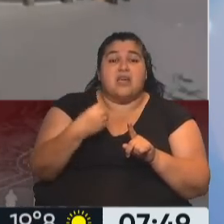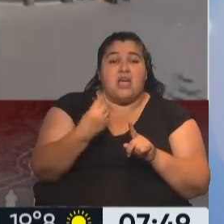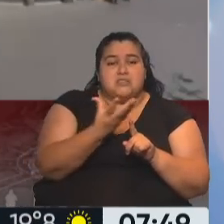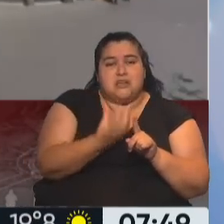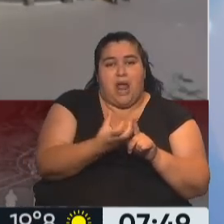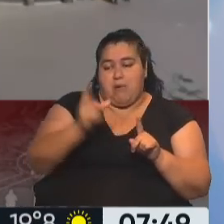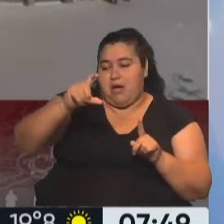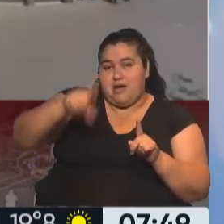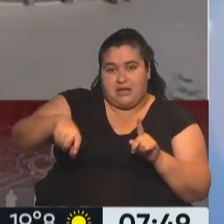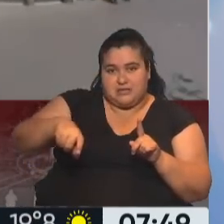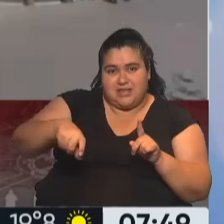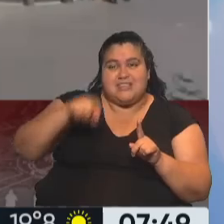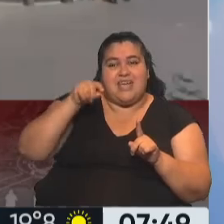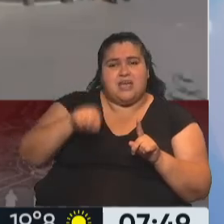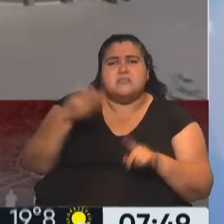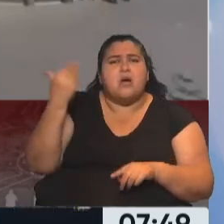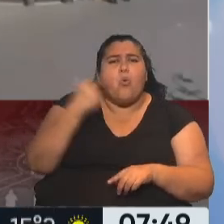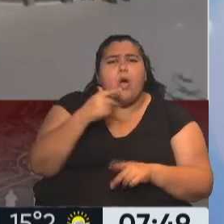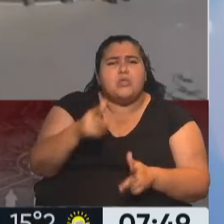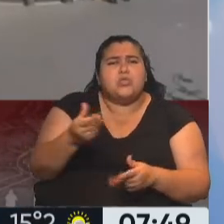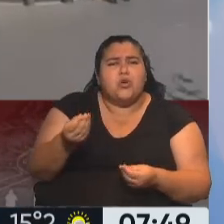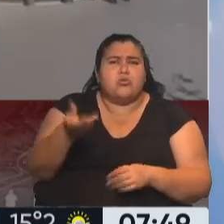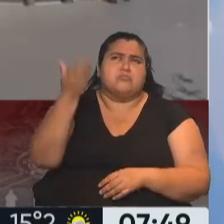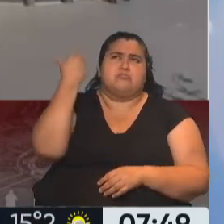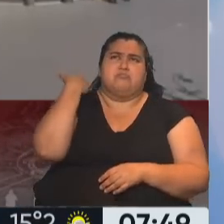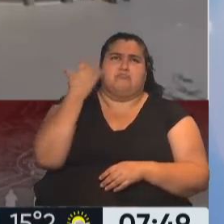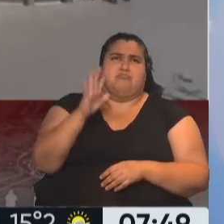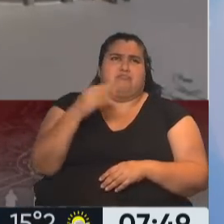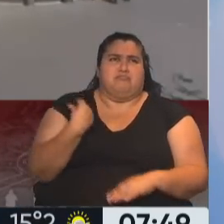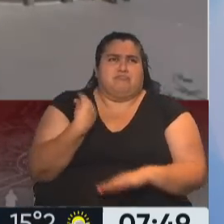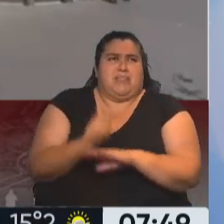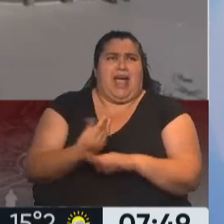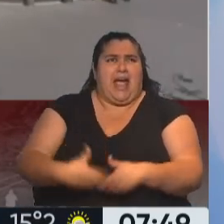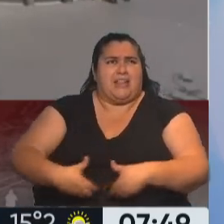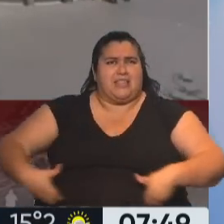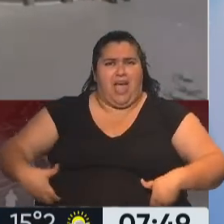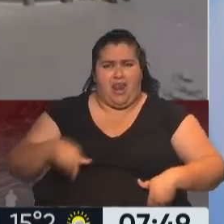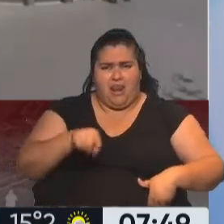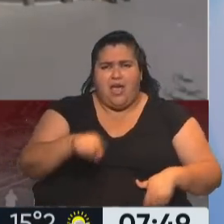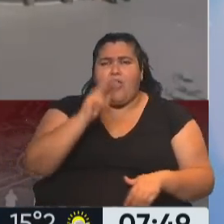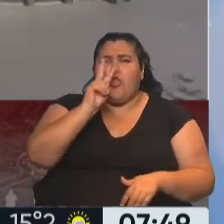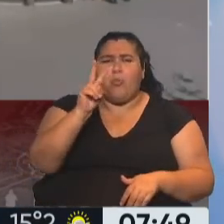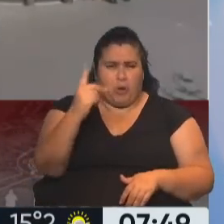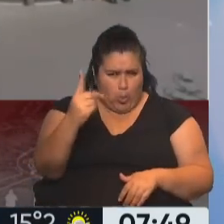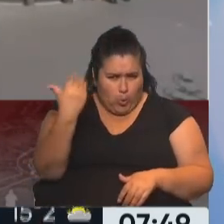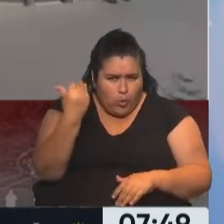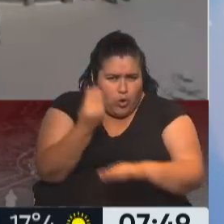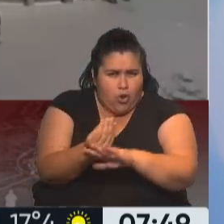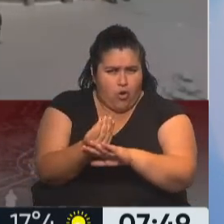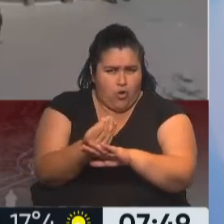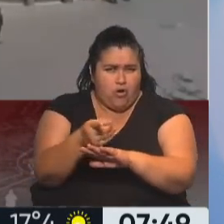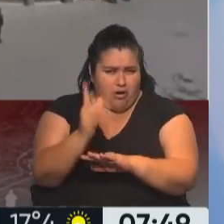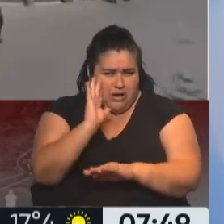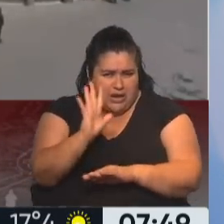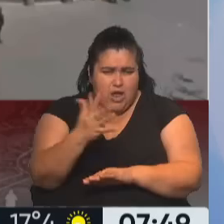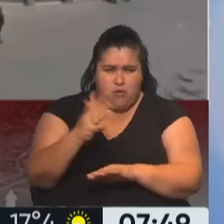Claro, él escuchaba en cassette. ¿Cuándo fue? Y esto ¿cuándo lo hicieron cardenal? ¿Qué fue? ¿En el 2001 habrá sido? Sí, 2001,